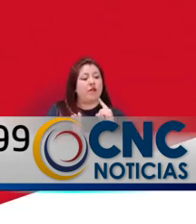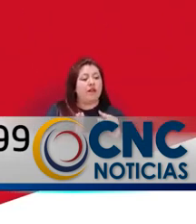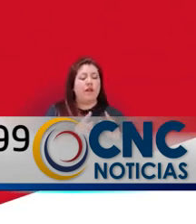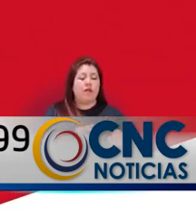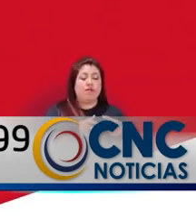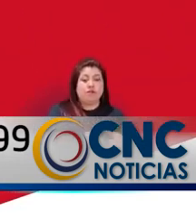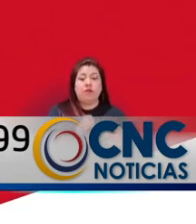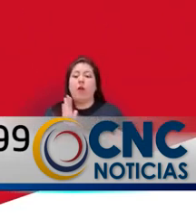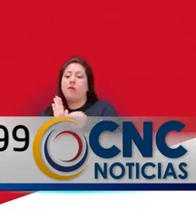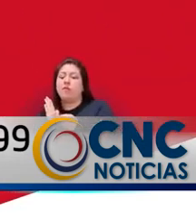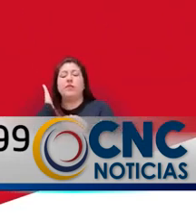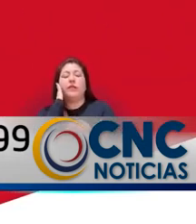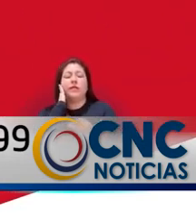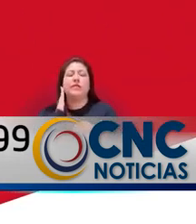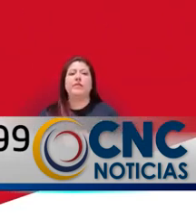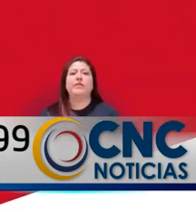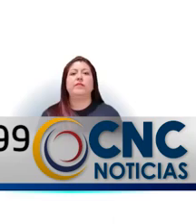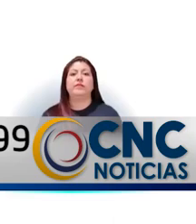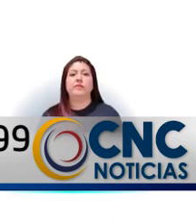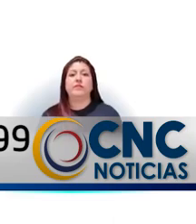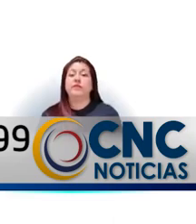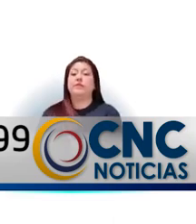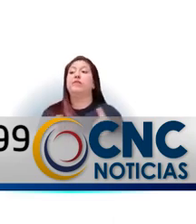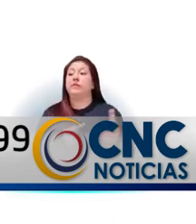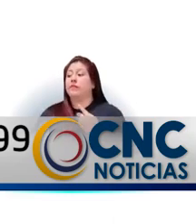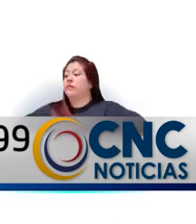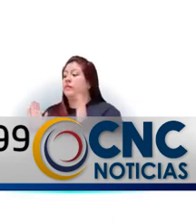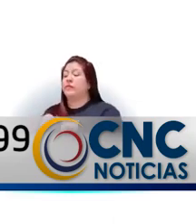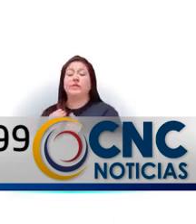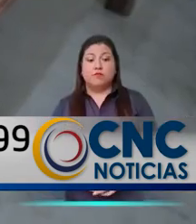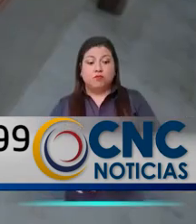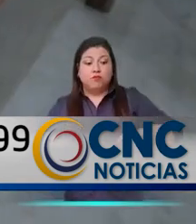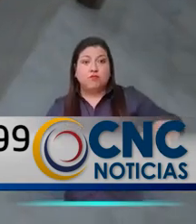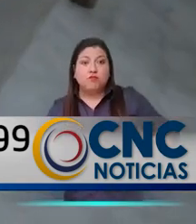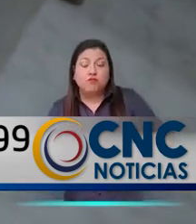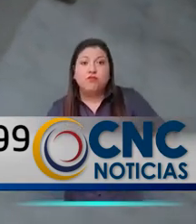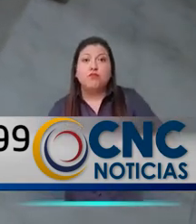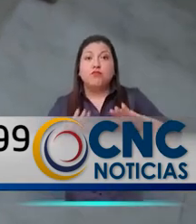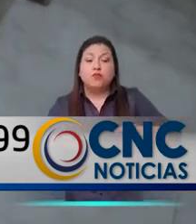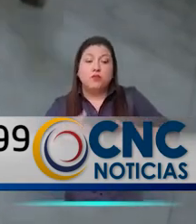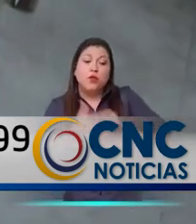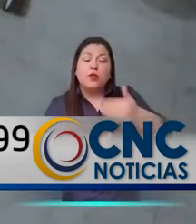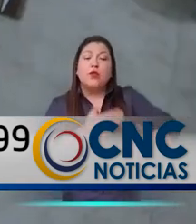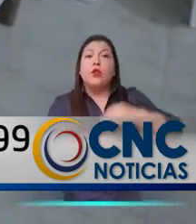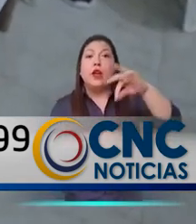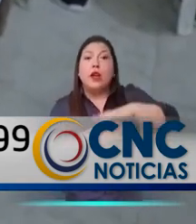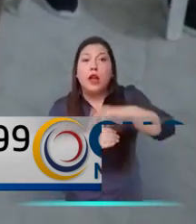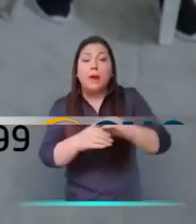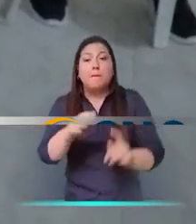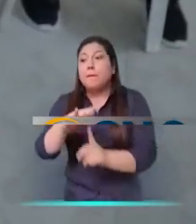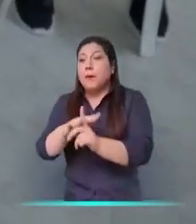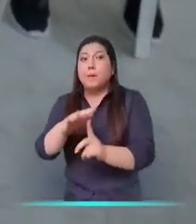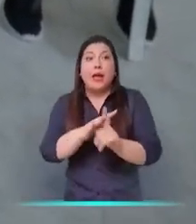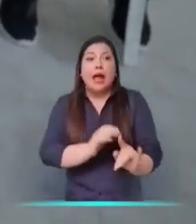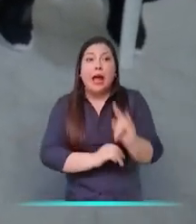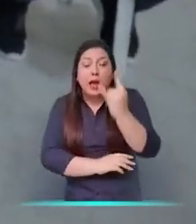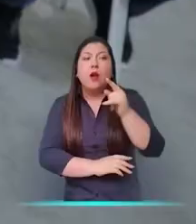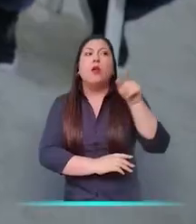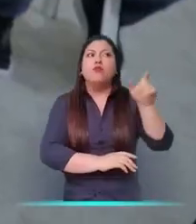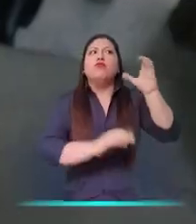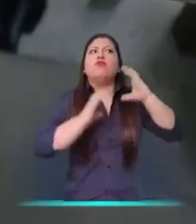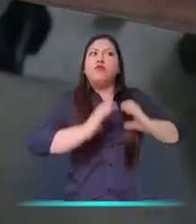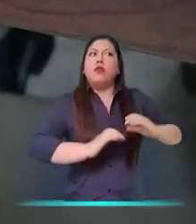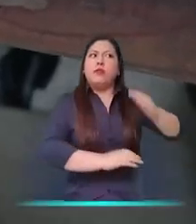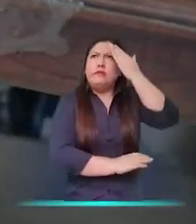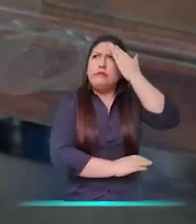mínimo cinco años de residencia que deseen participar en esta jornada electoral y tengan cédula extranjera con categoría de